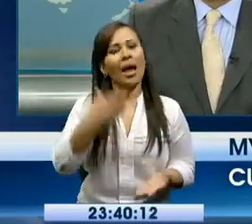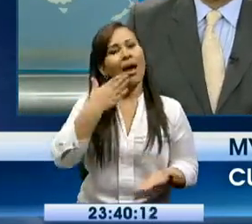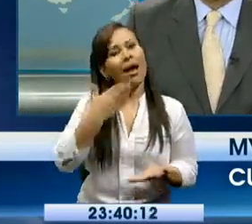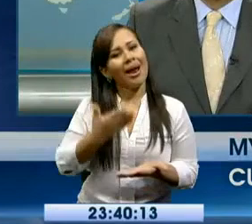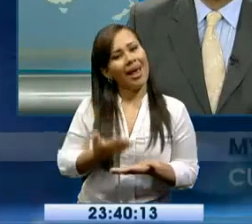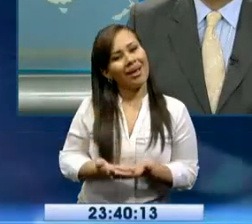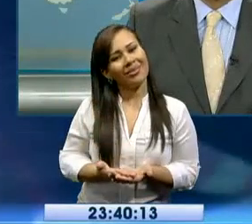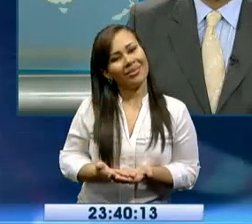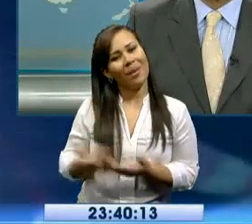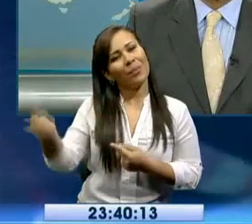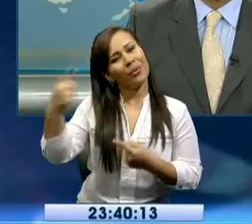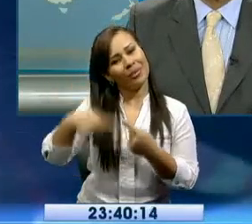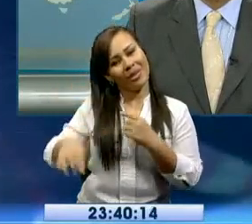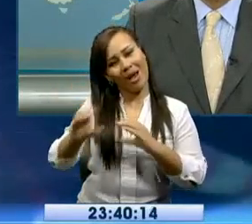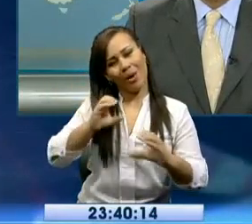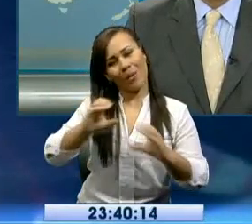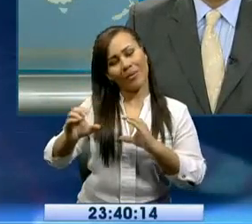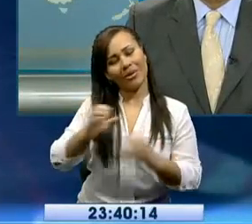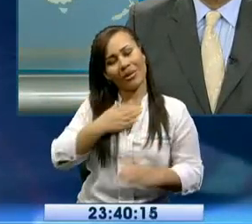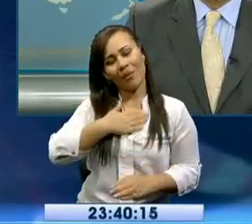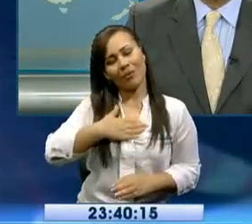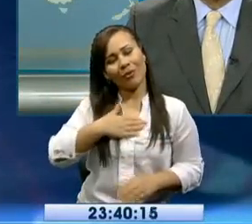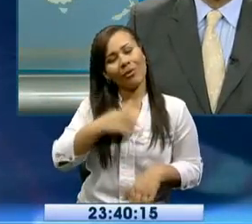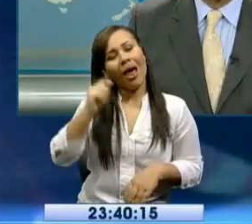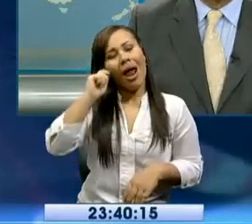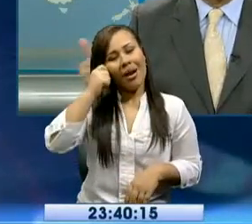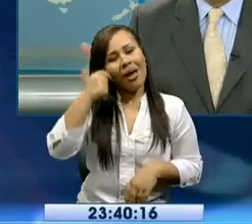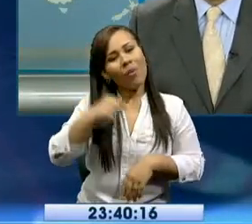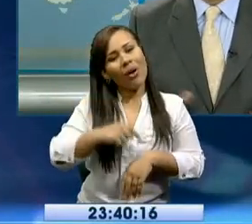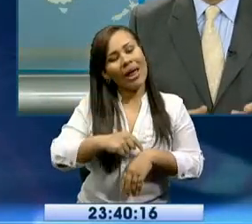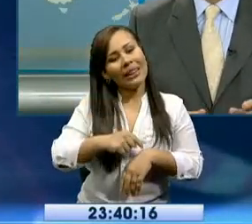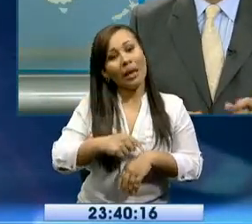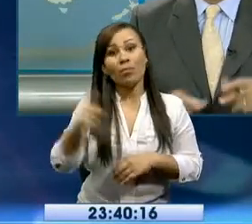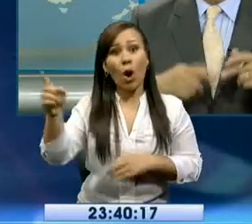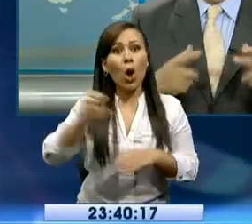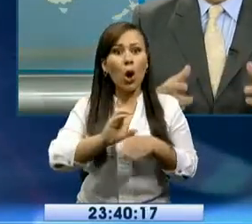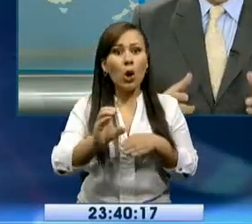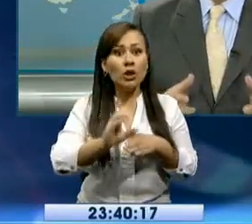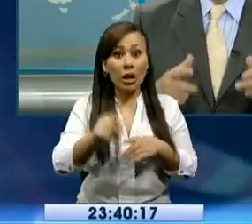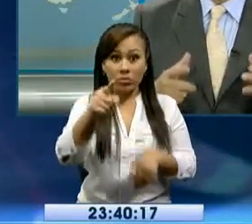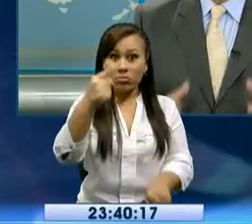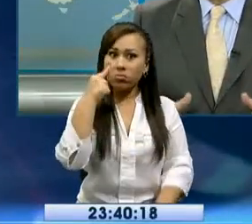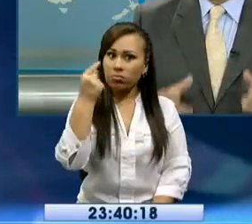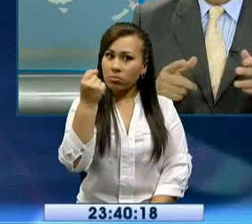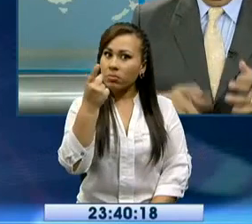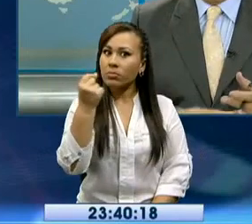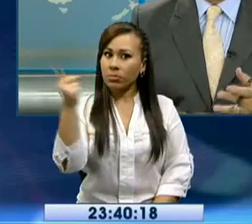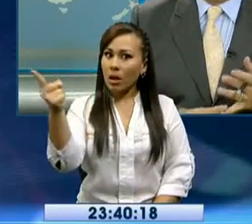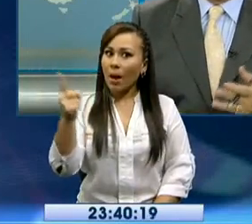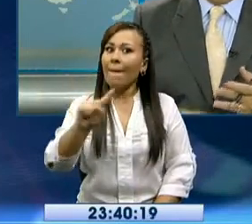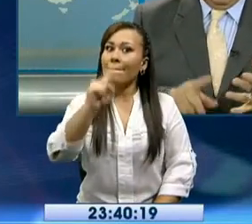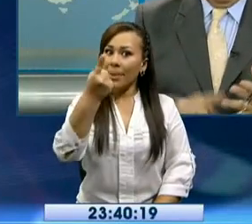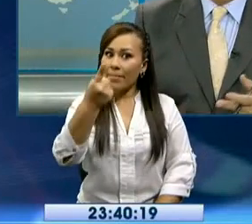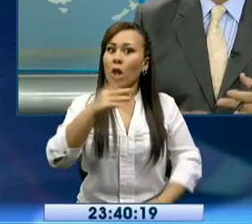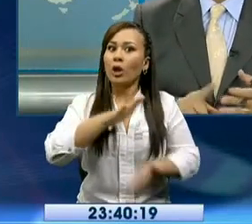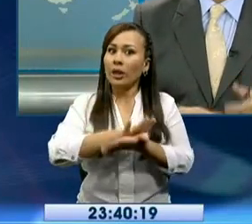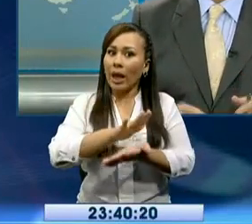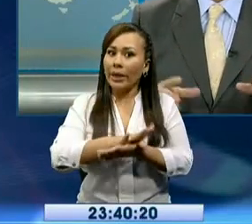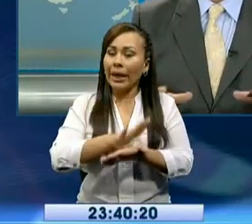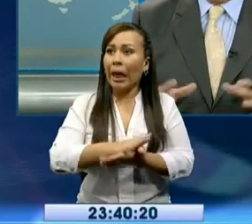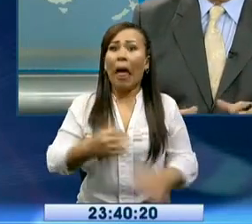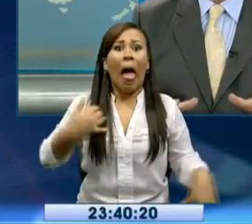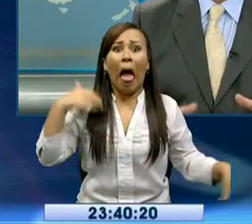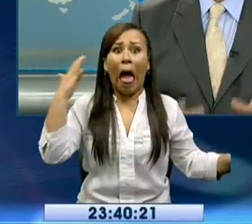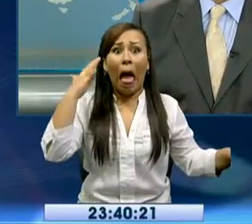gracias por haber venido a conversar con nosotros. Por favor, gracias a ustedes. Tomemos en consideración lo que Reinaldo nos aconseja. Es necesario primero guardar la calma, tener un plan, y